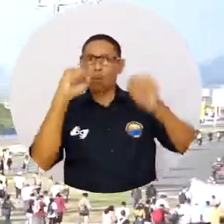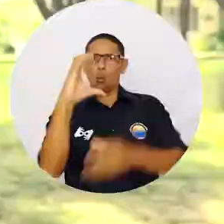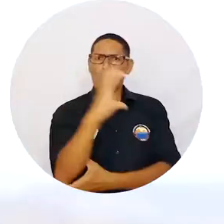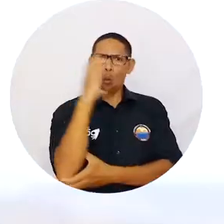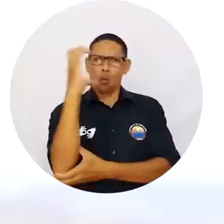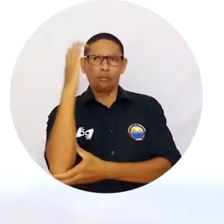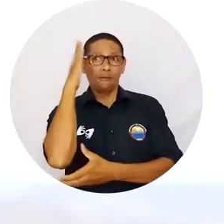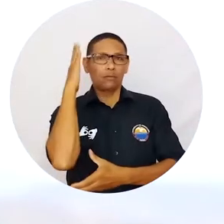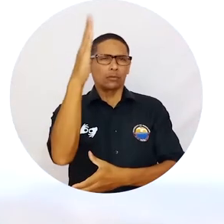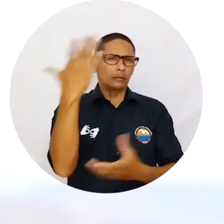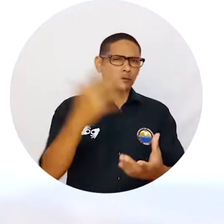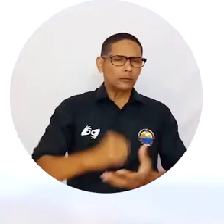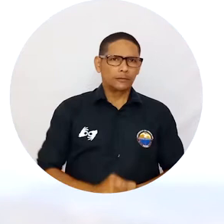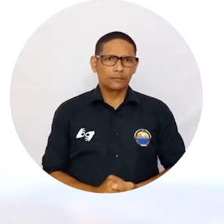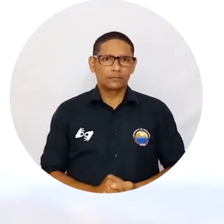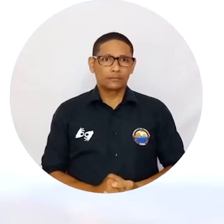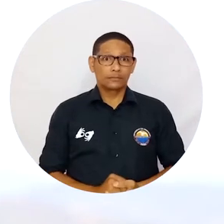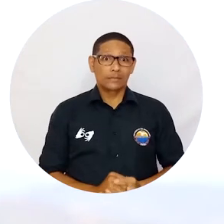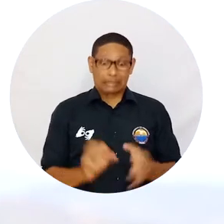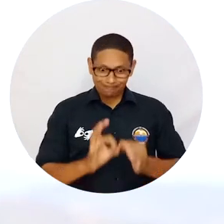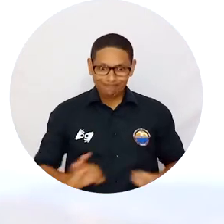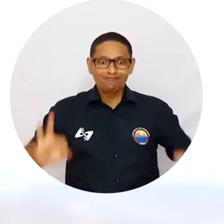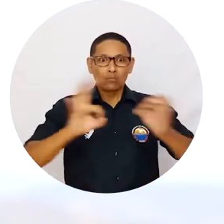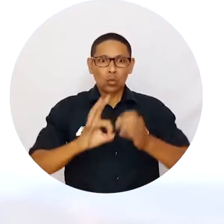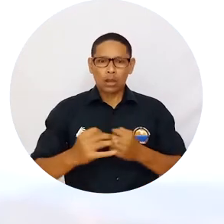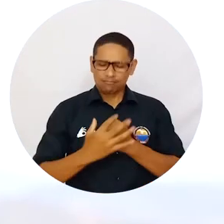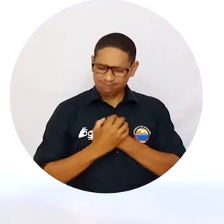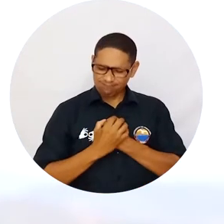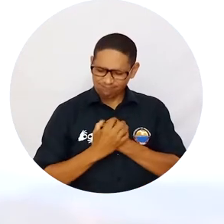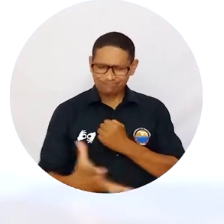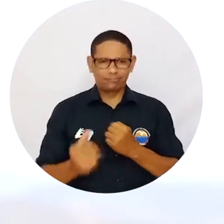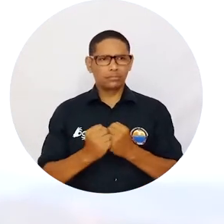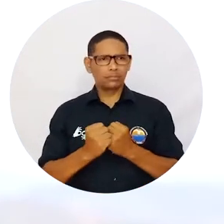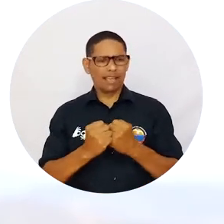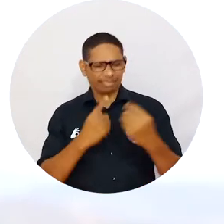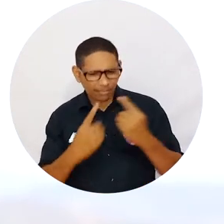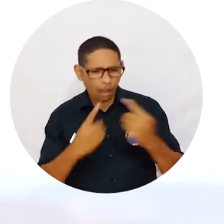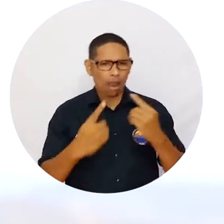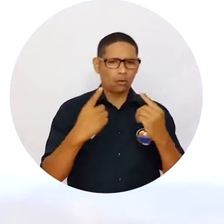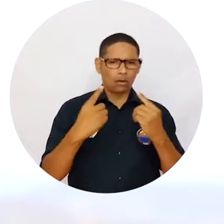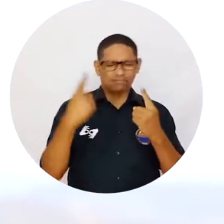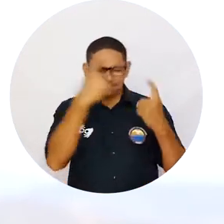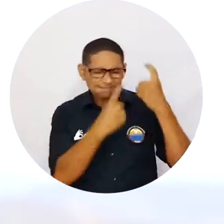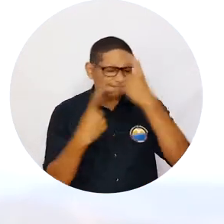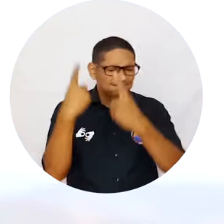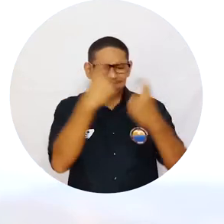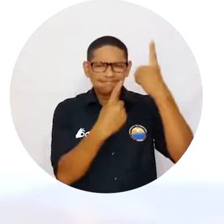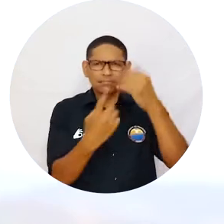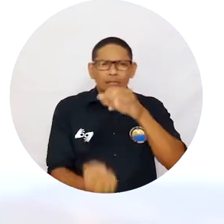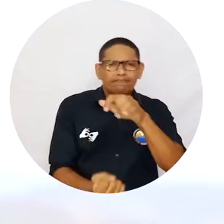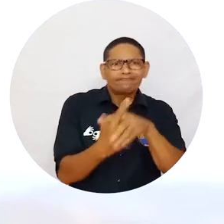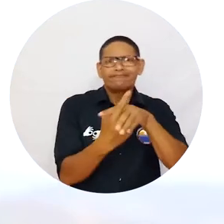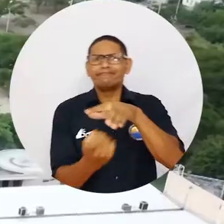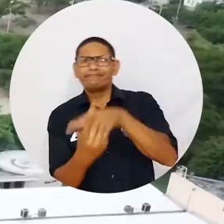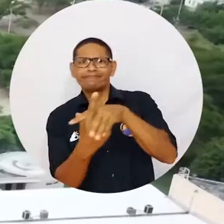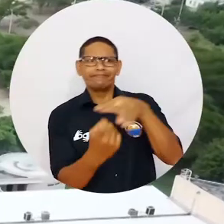país. Lo que pretendemos es que se exprese, se dialogue y se reflexione en torno, digamos, a esas fenomenologías